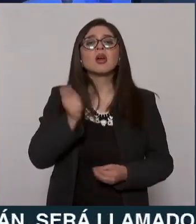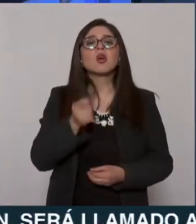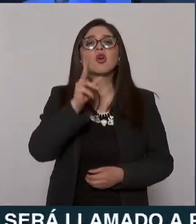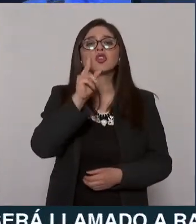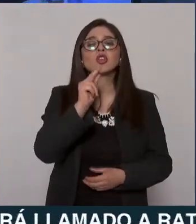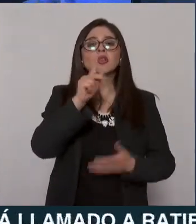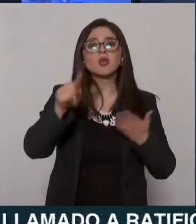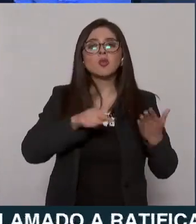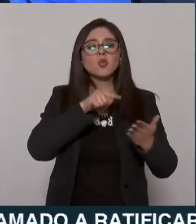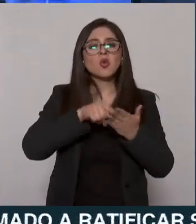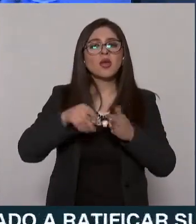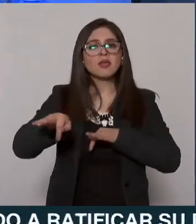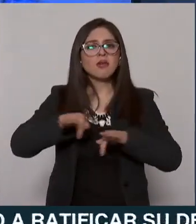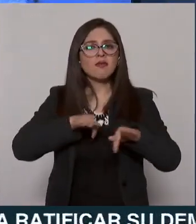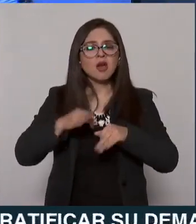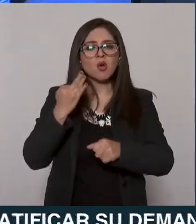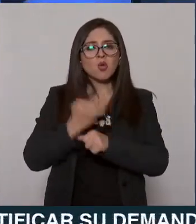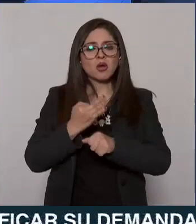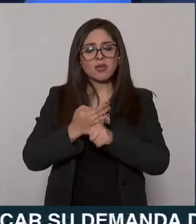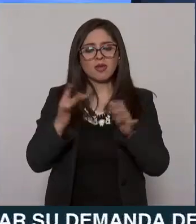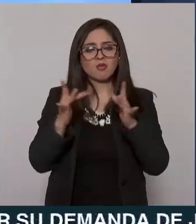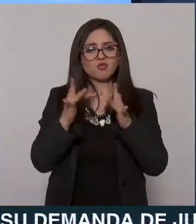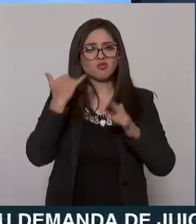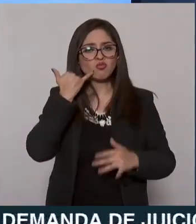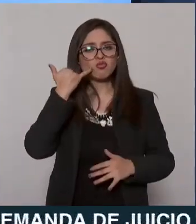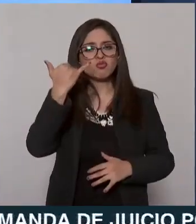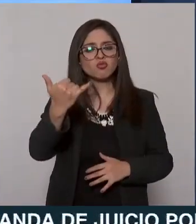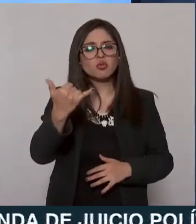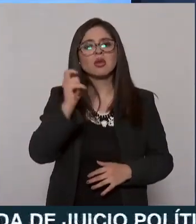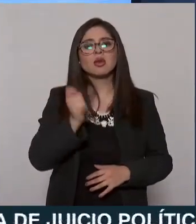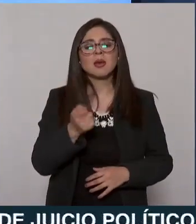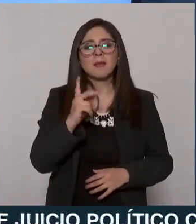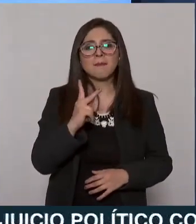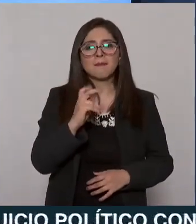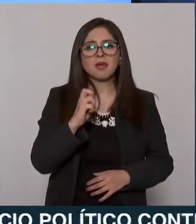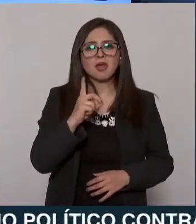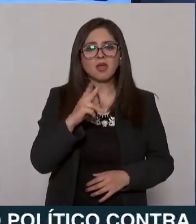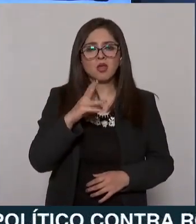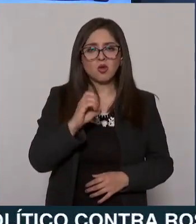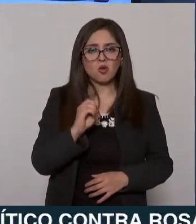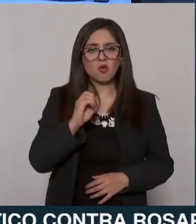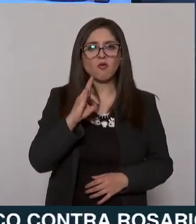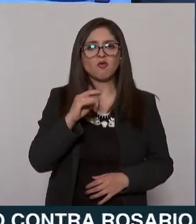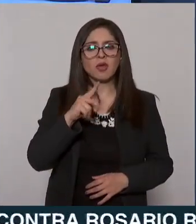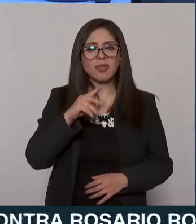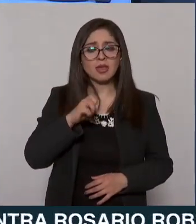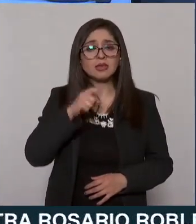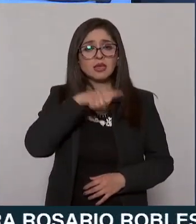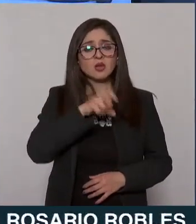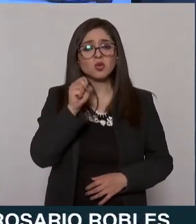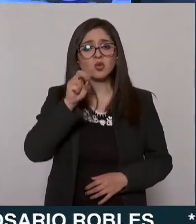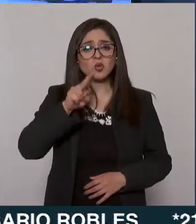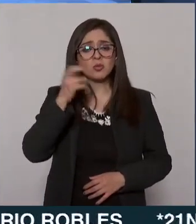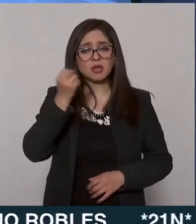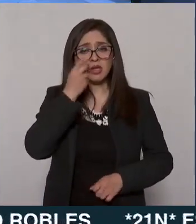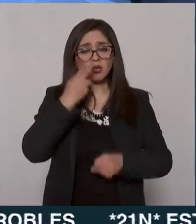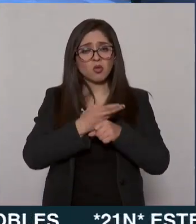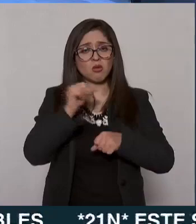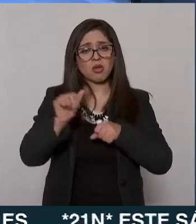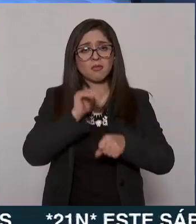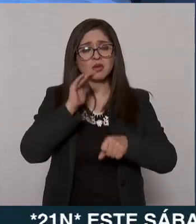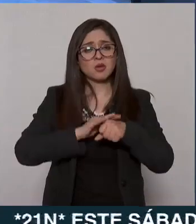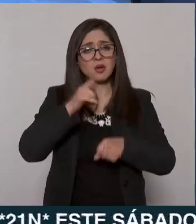80 centros de trabajo, nos acompaña en la línea telefónica Pedro Fuentes Burgos. Él es subdirector general de